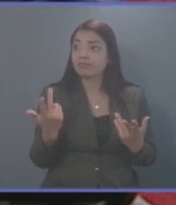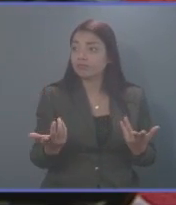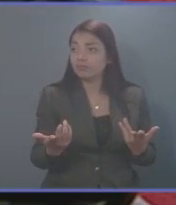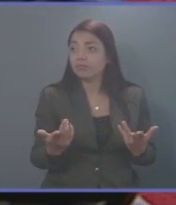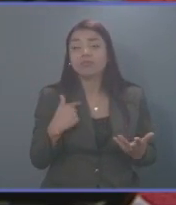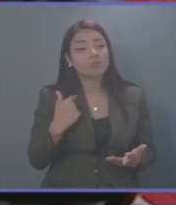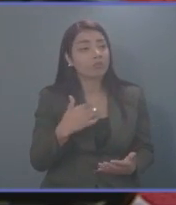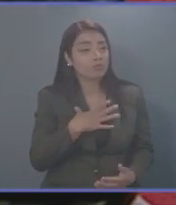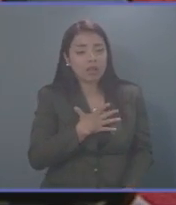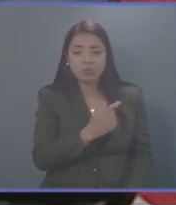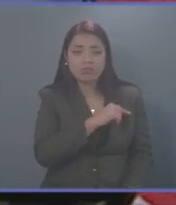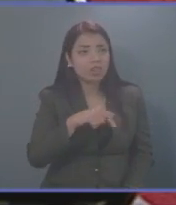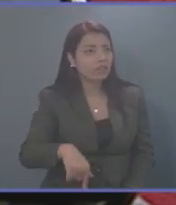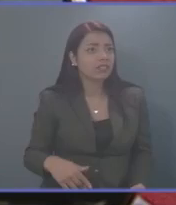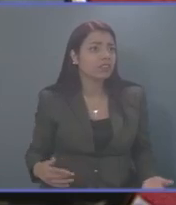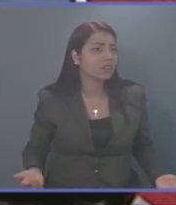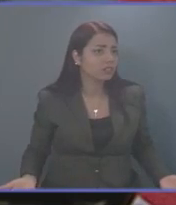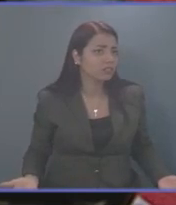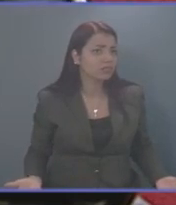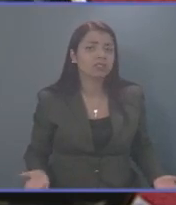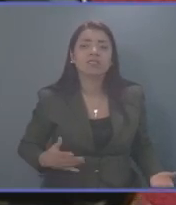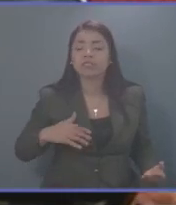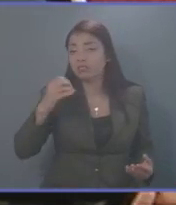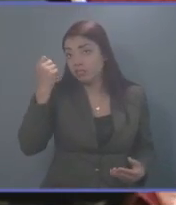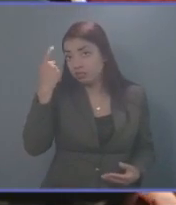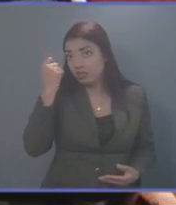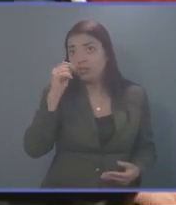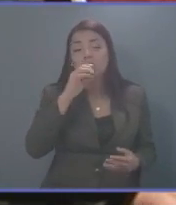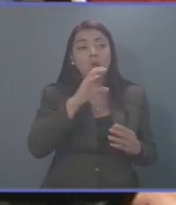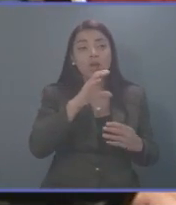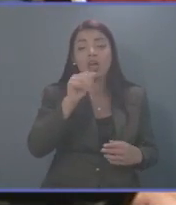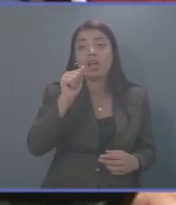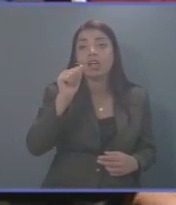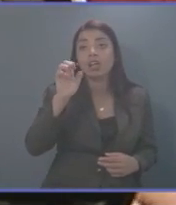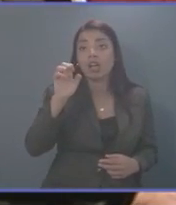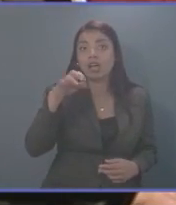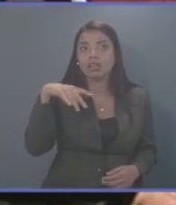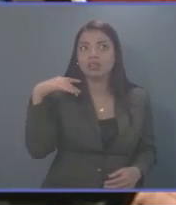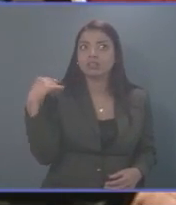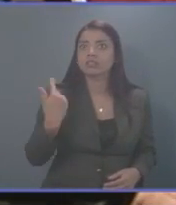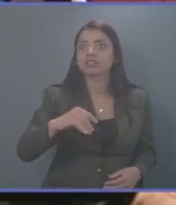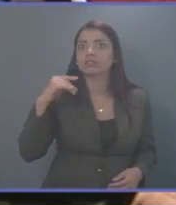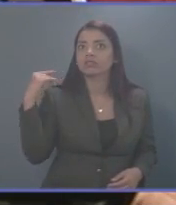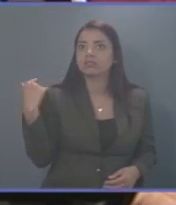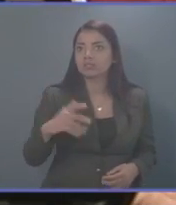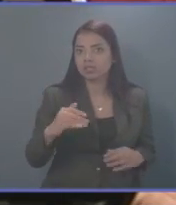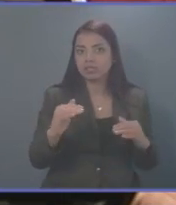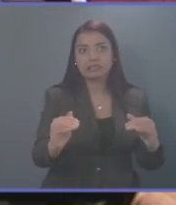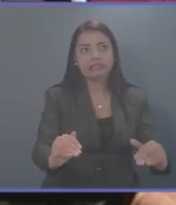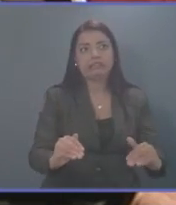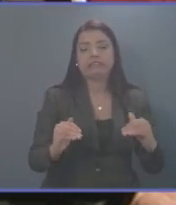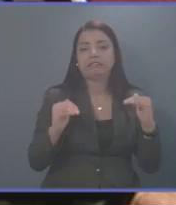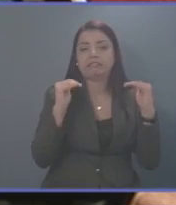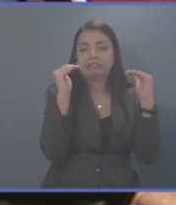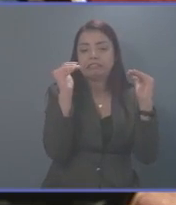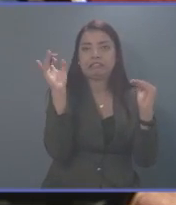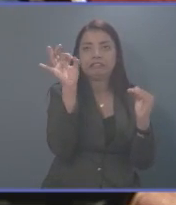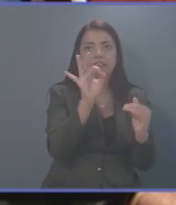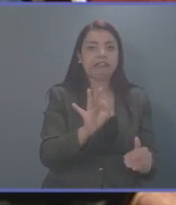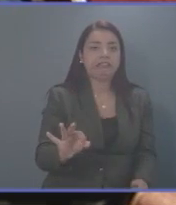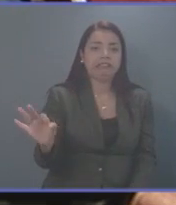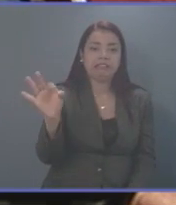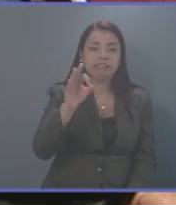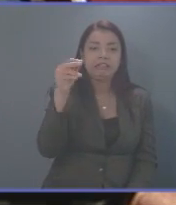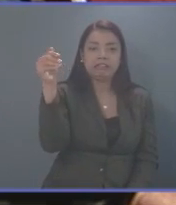que hago. Sí debo reconocer que el Colegio de Altos Estudios Estratégicos es de la más alta calidad formativa que tiene